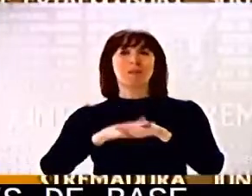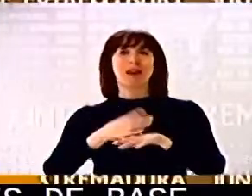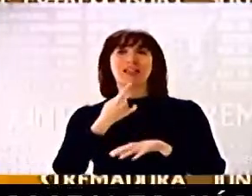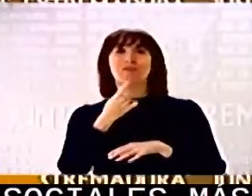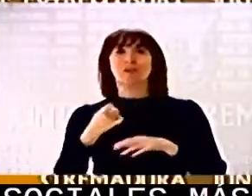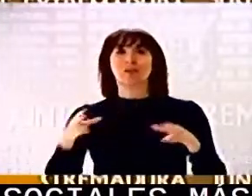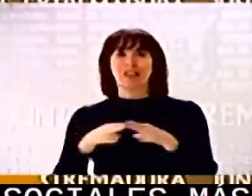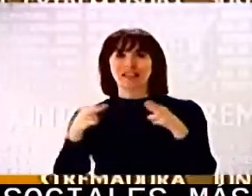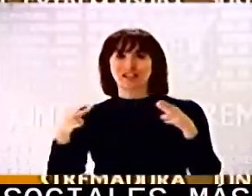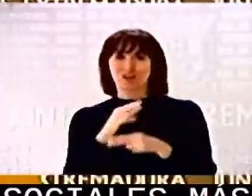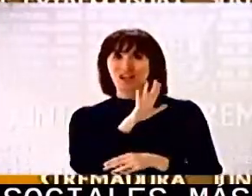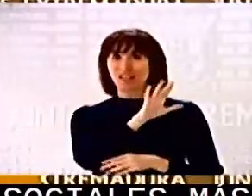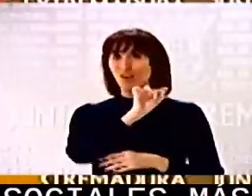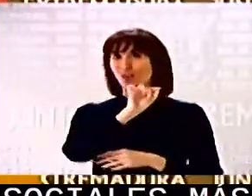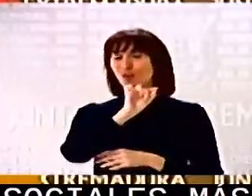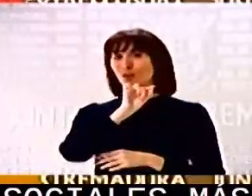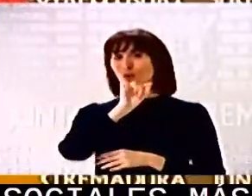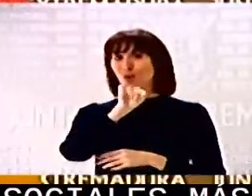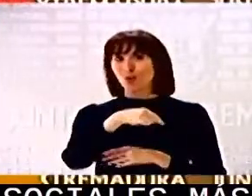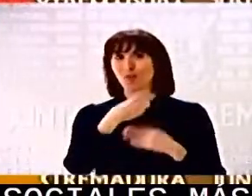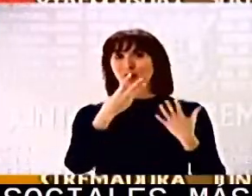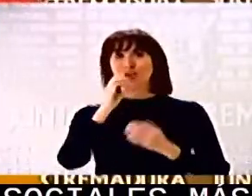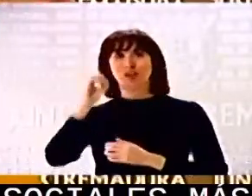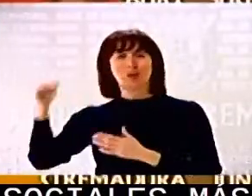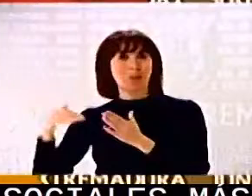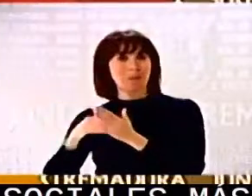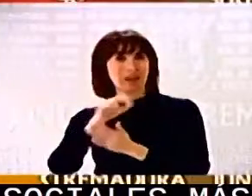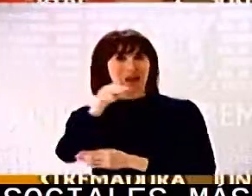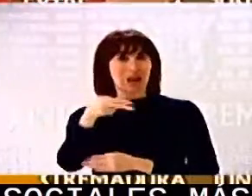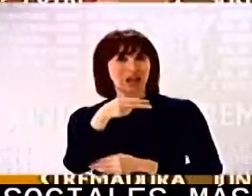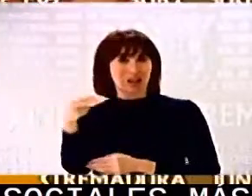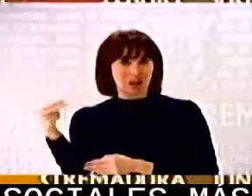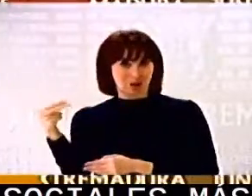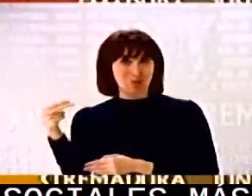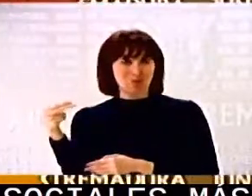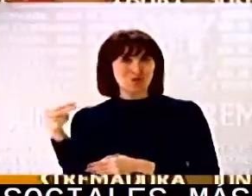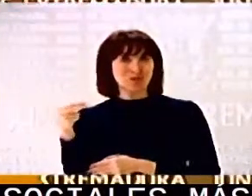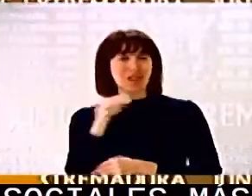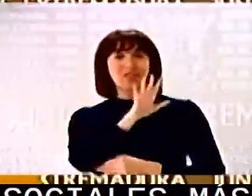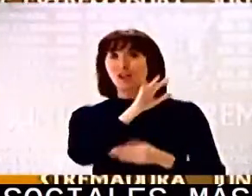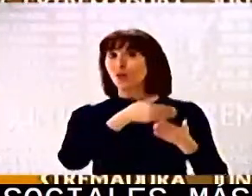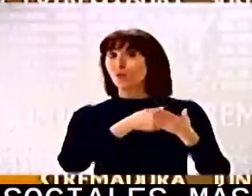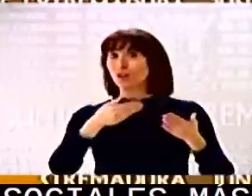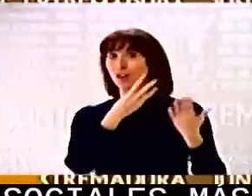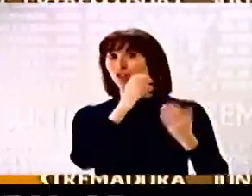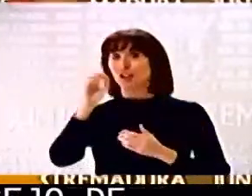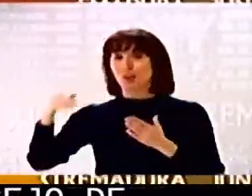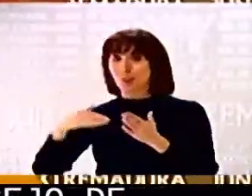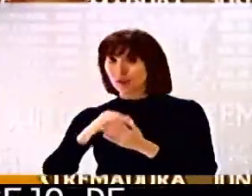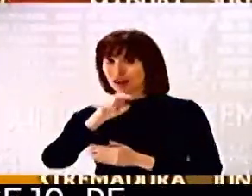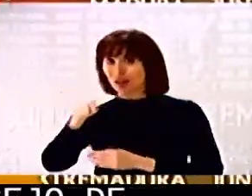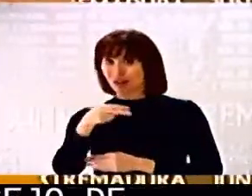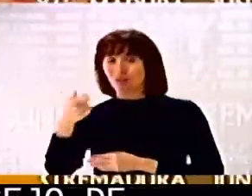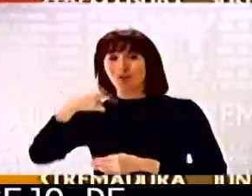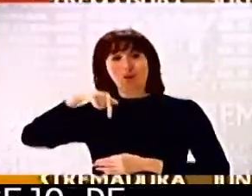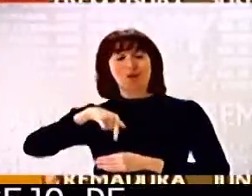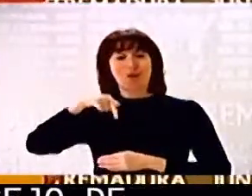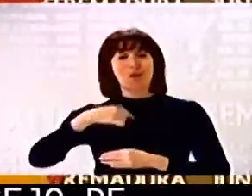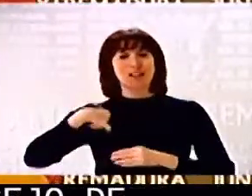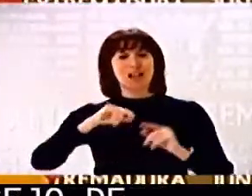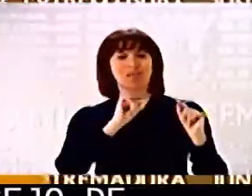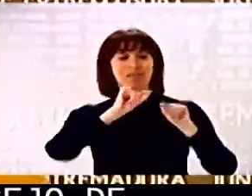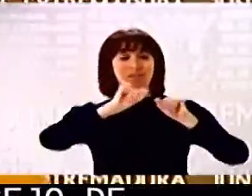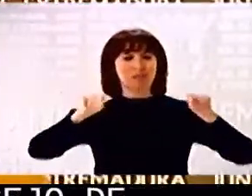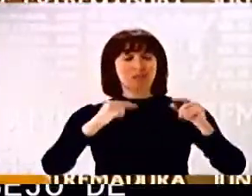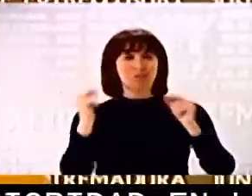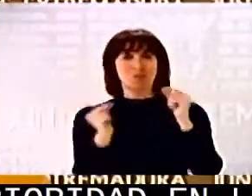de 5.800.000 euros. Hemos aprobado hoy, elevado a Consejo de Gobierno, debatido y aprobado con anterioridad